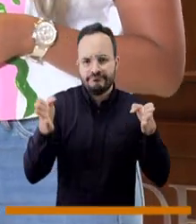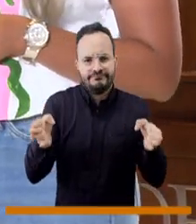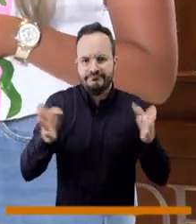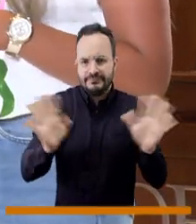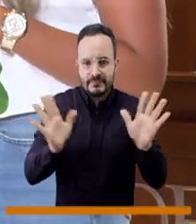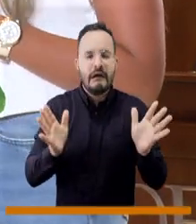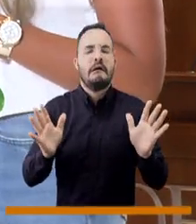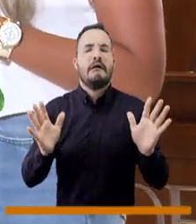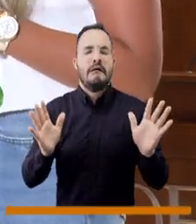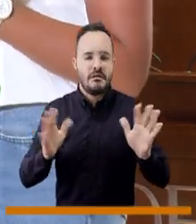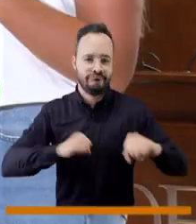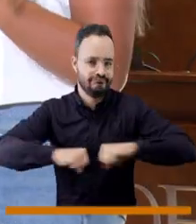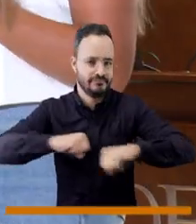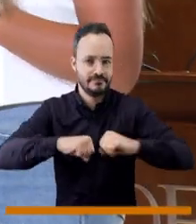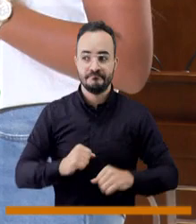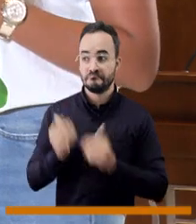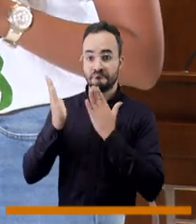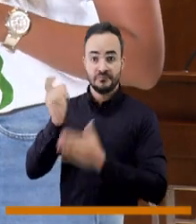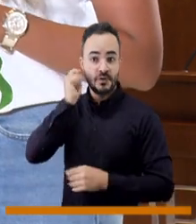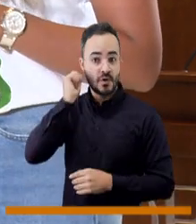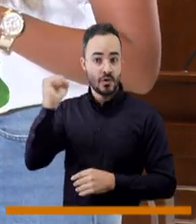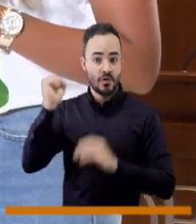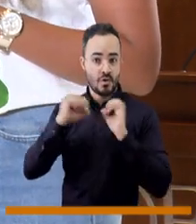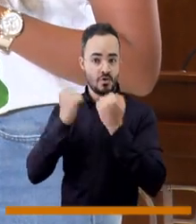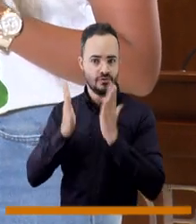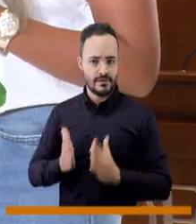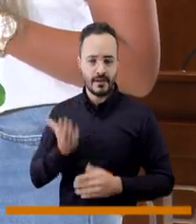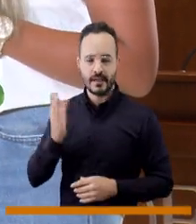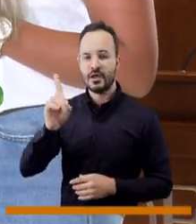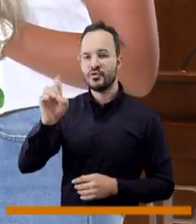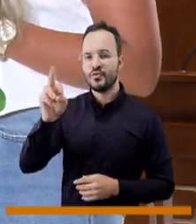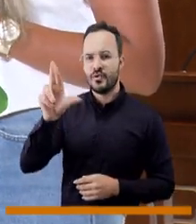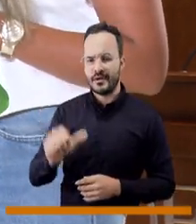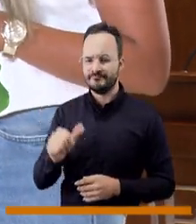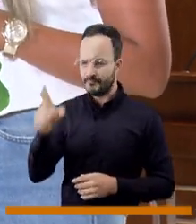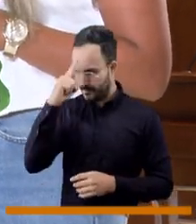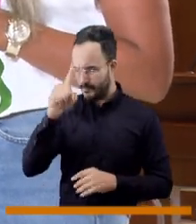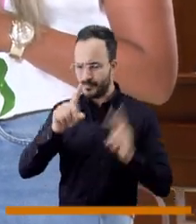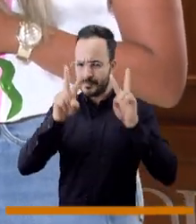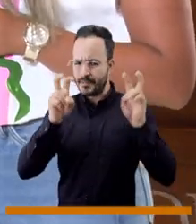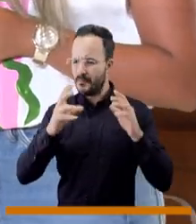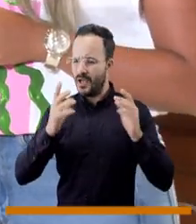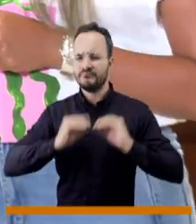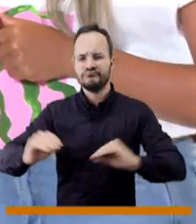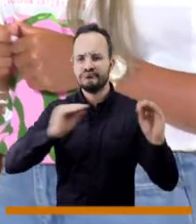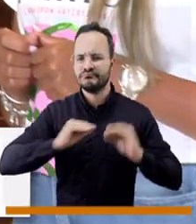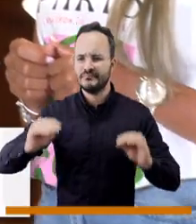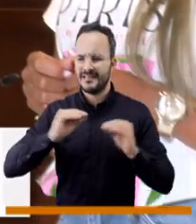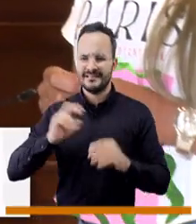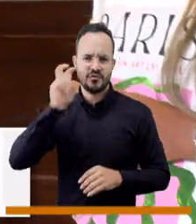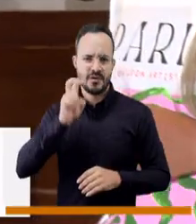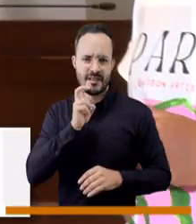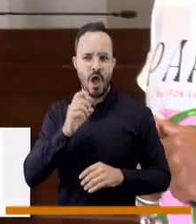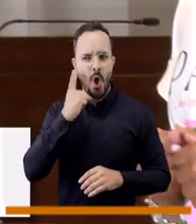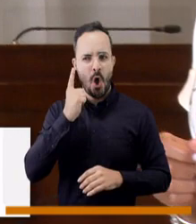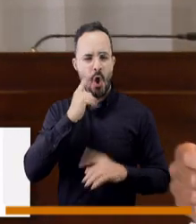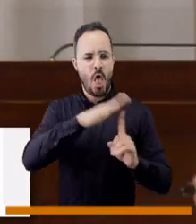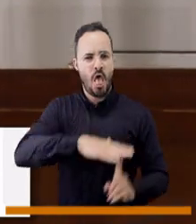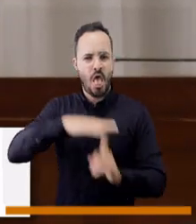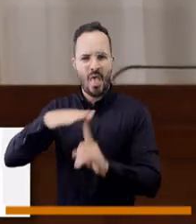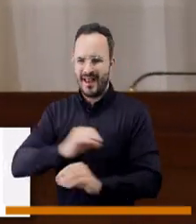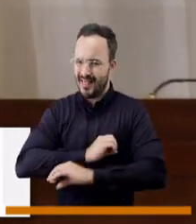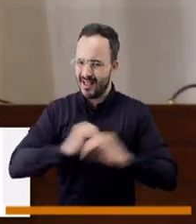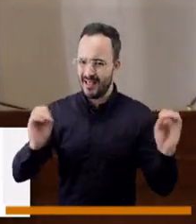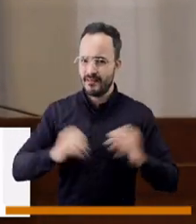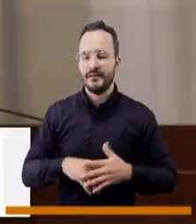segunda Dora Saldarriaga, ¿por qué ocuparse de la educación sexual no sexista? Porque como Estado estamos en posición